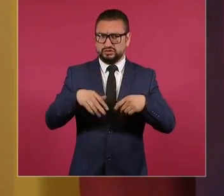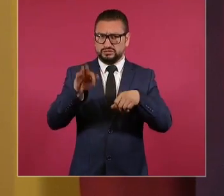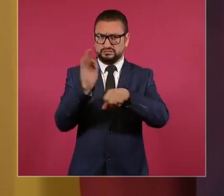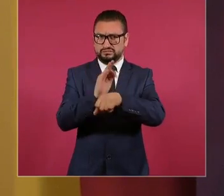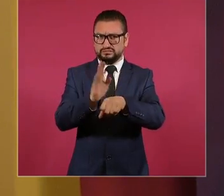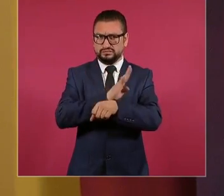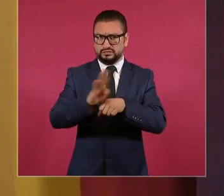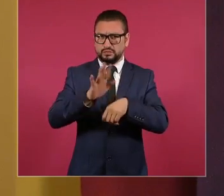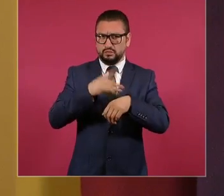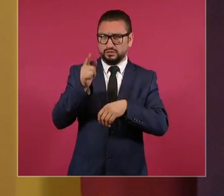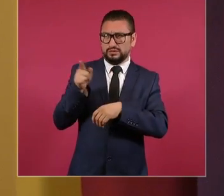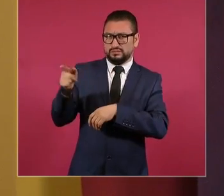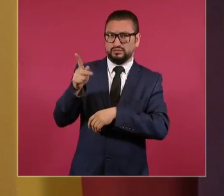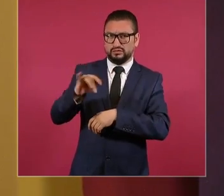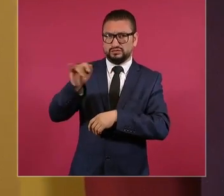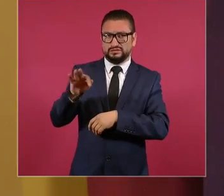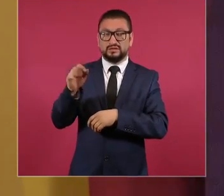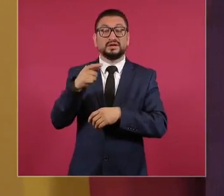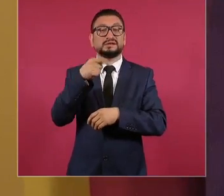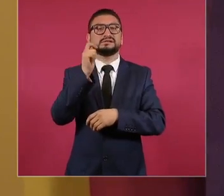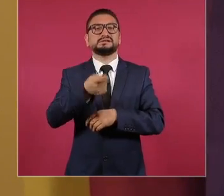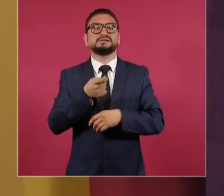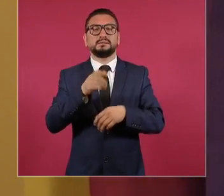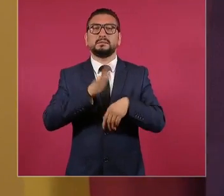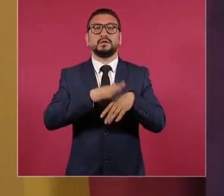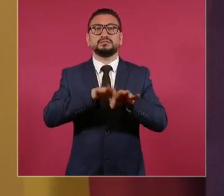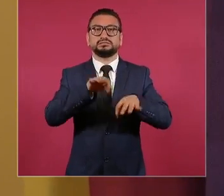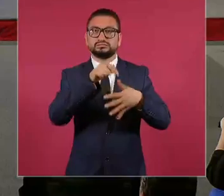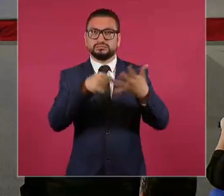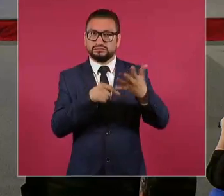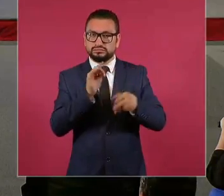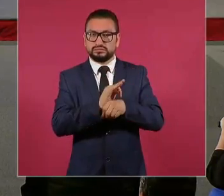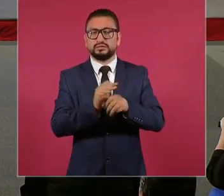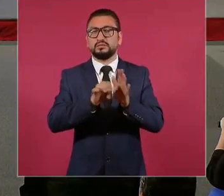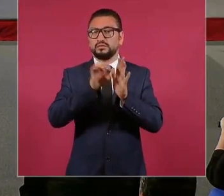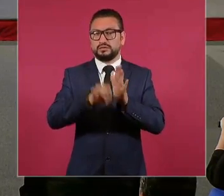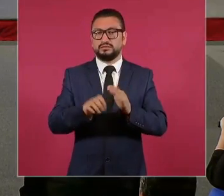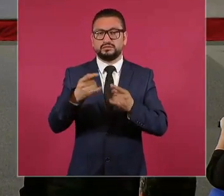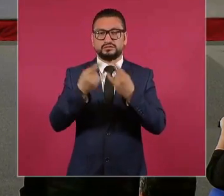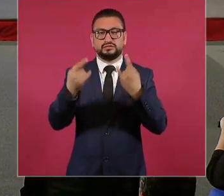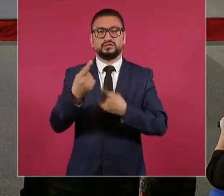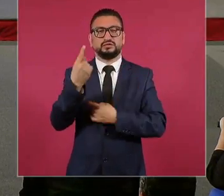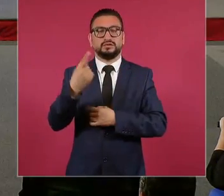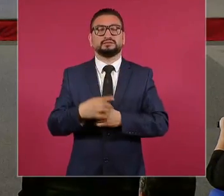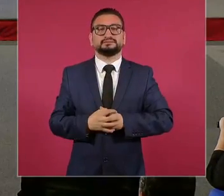también por el Poder Judicial de los más relevantes? Pues tenemos el caso del